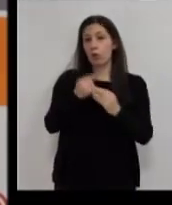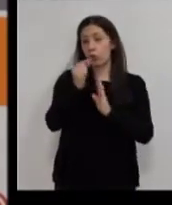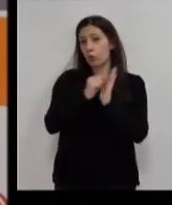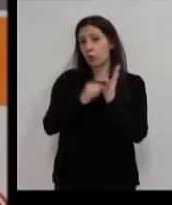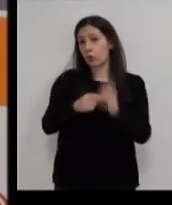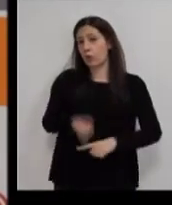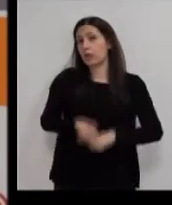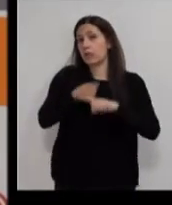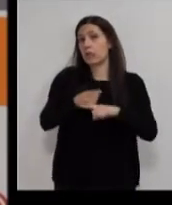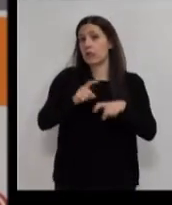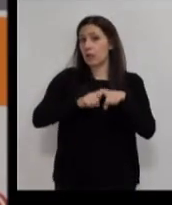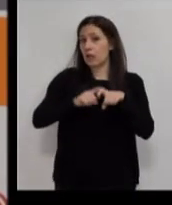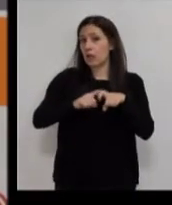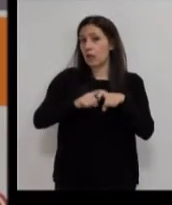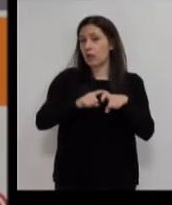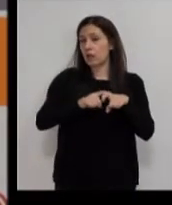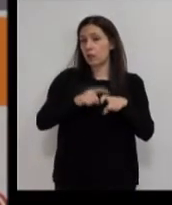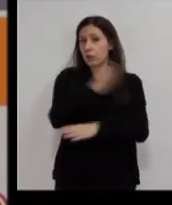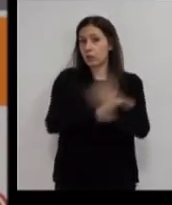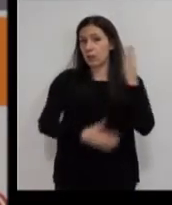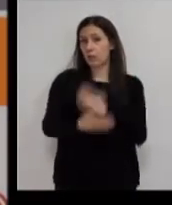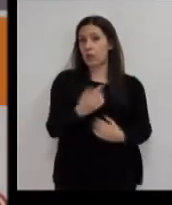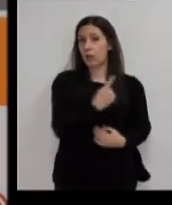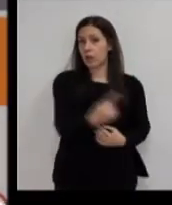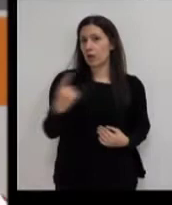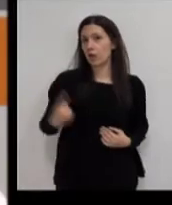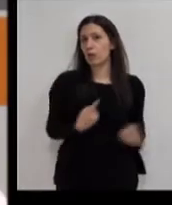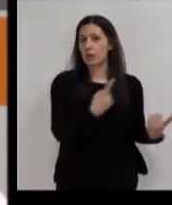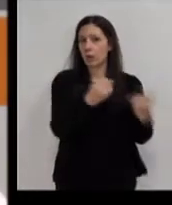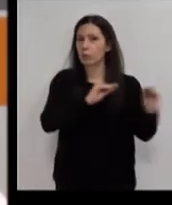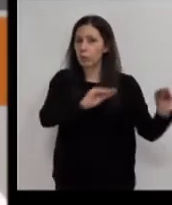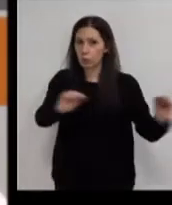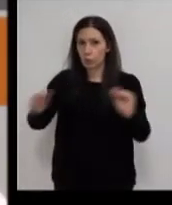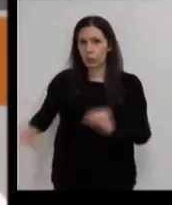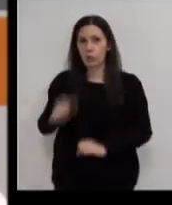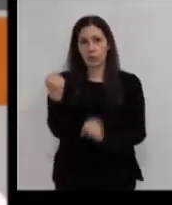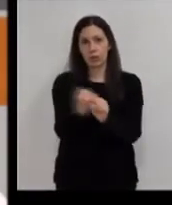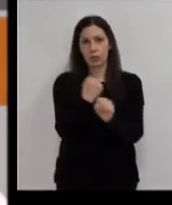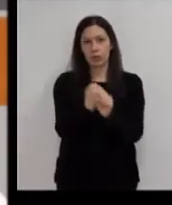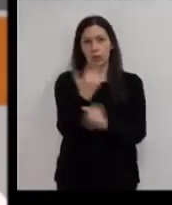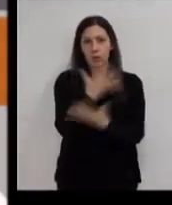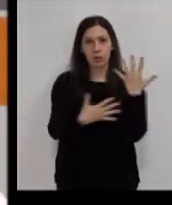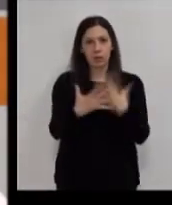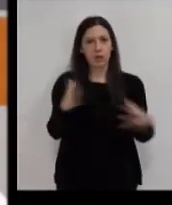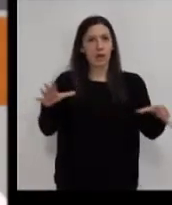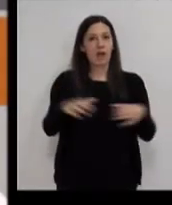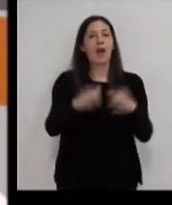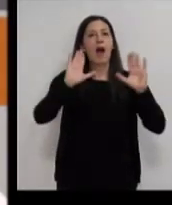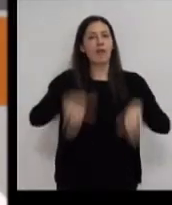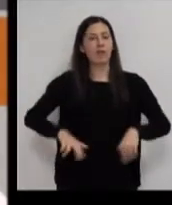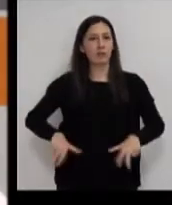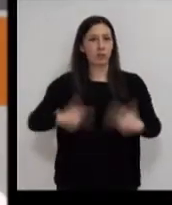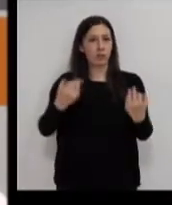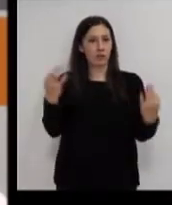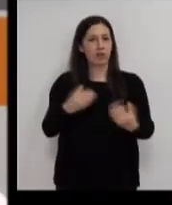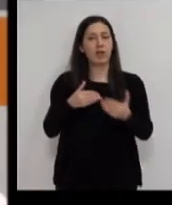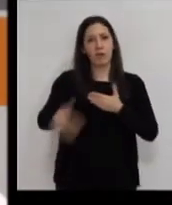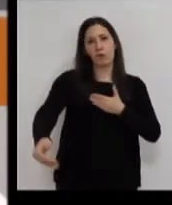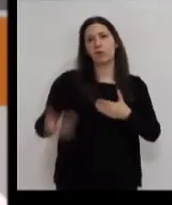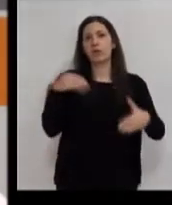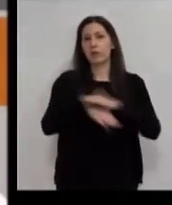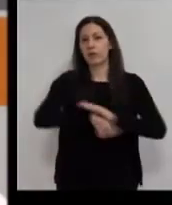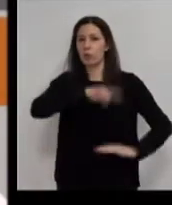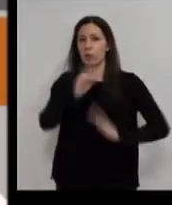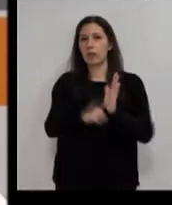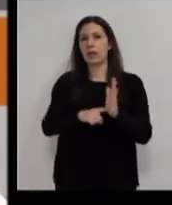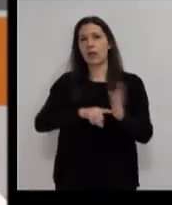turismo con los requisitos que implica cada un tipo de discapacidad y ese trabajo en equipo